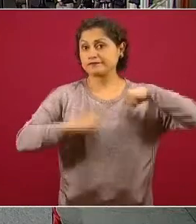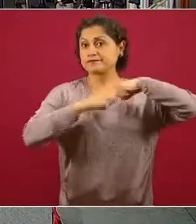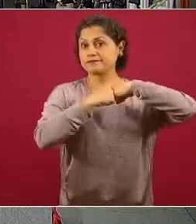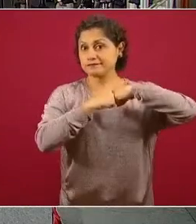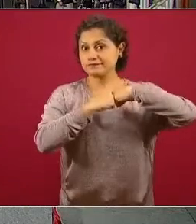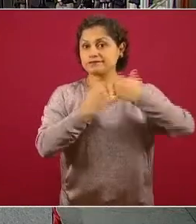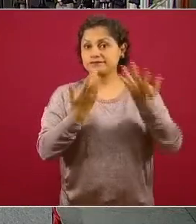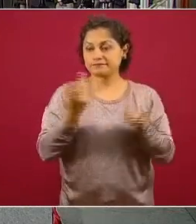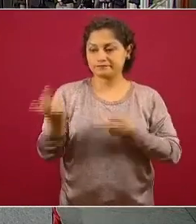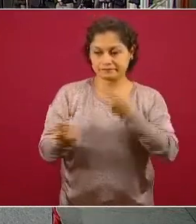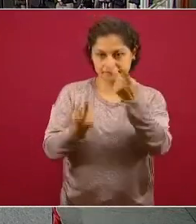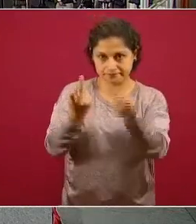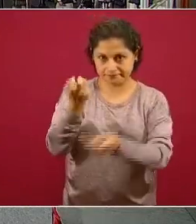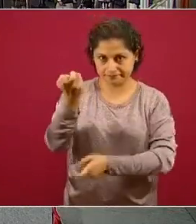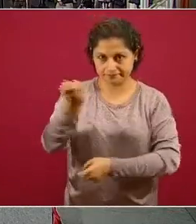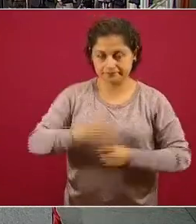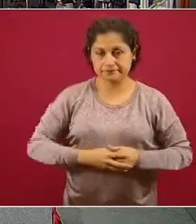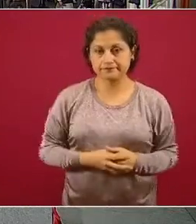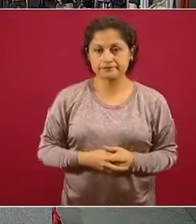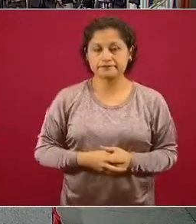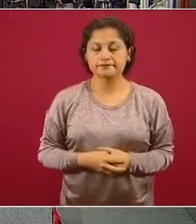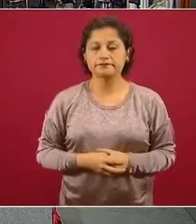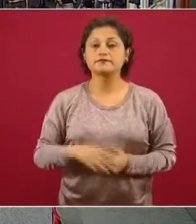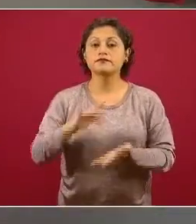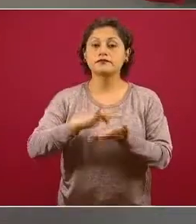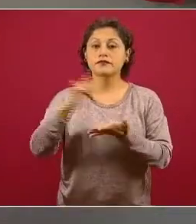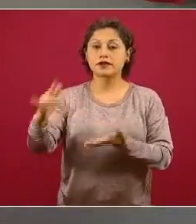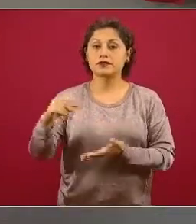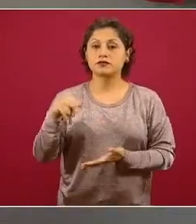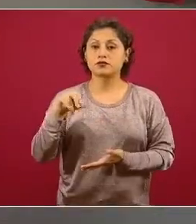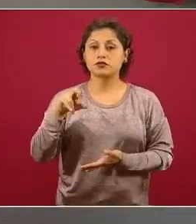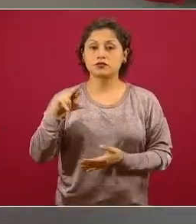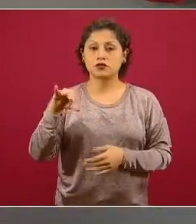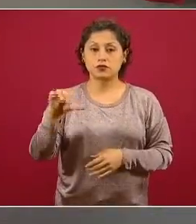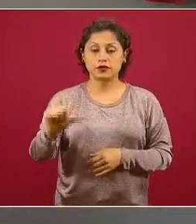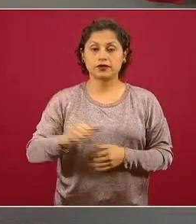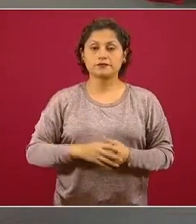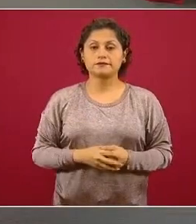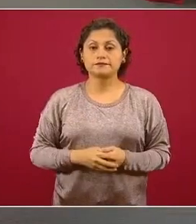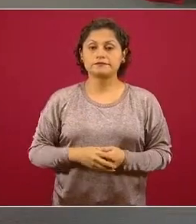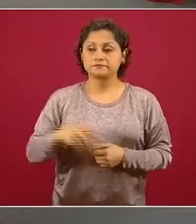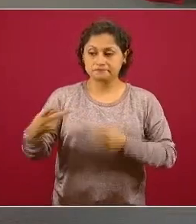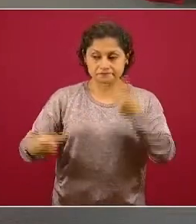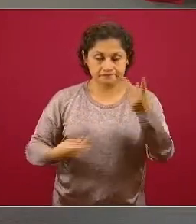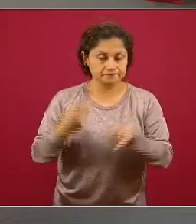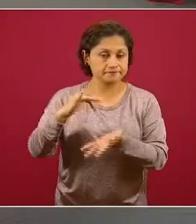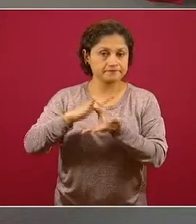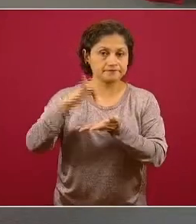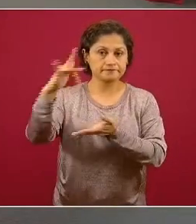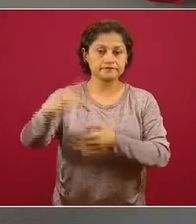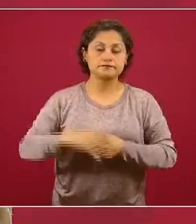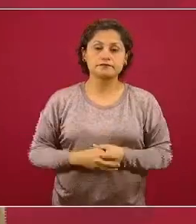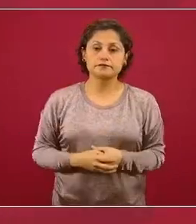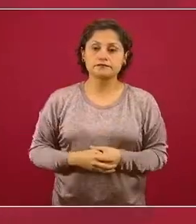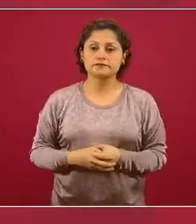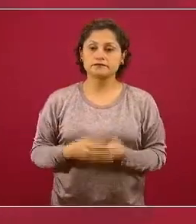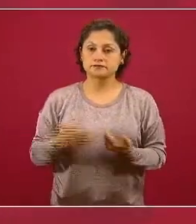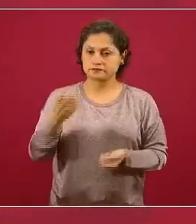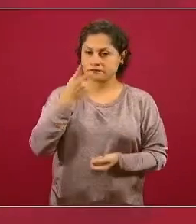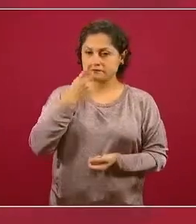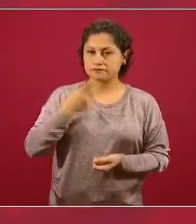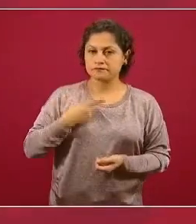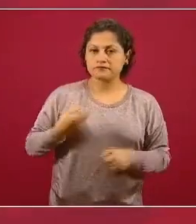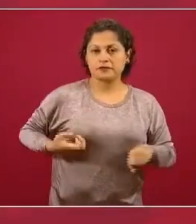son las preguntas. Gracias. Muchas gracias. Gracias, Nuria Fernández, por estas preguntas. Sobre los estados con